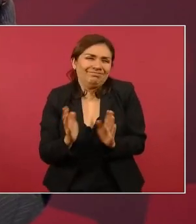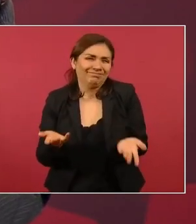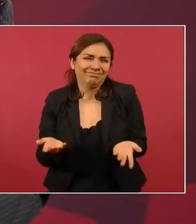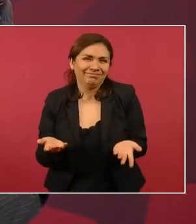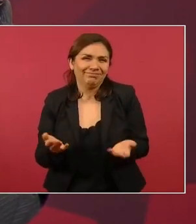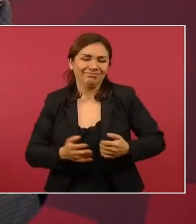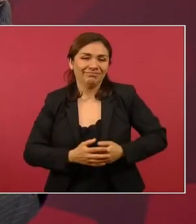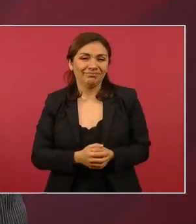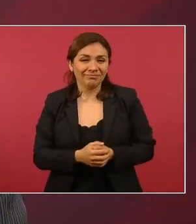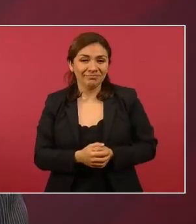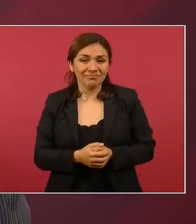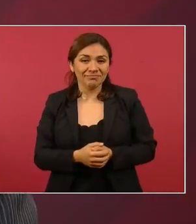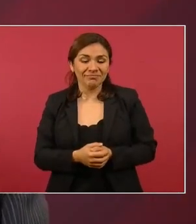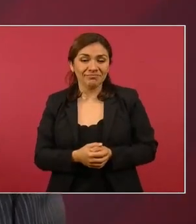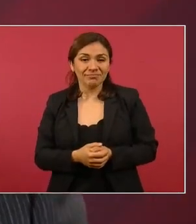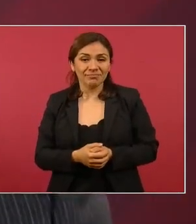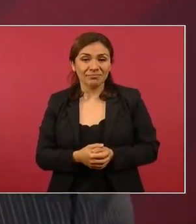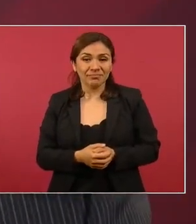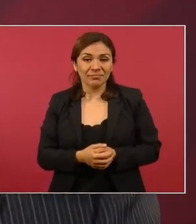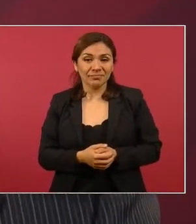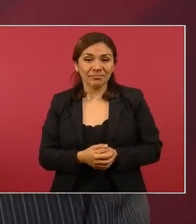lo sostuvo